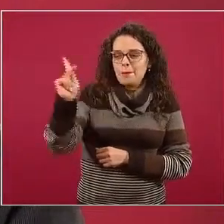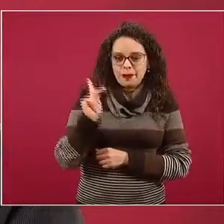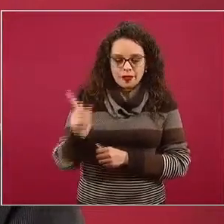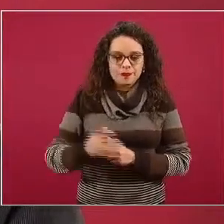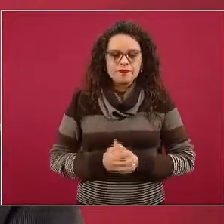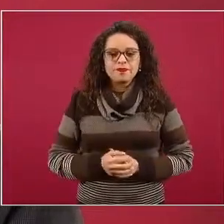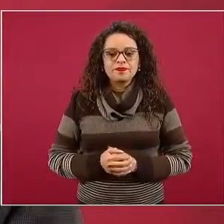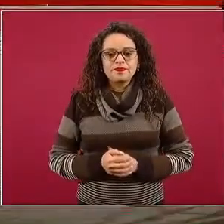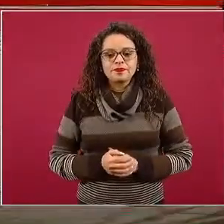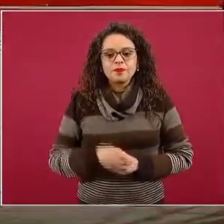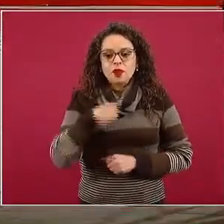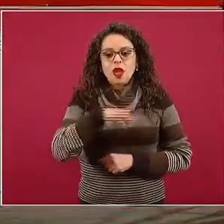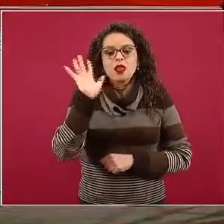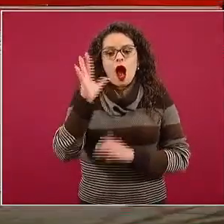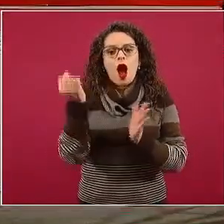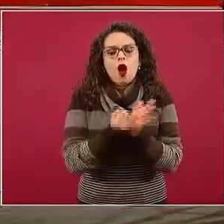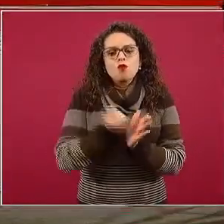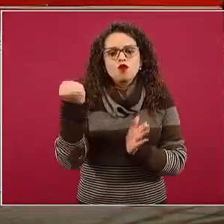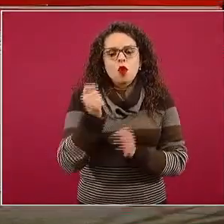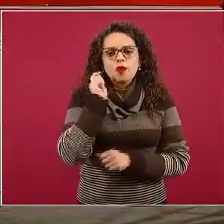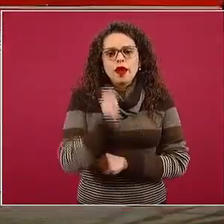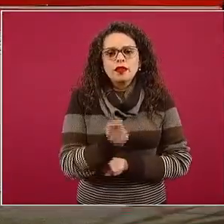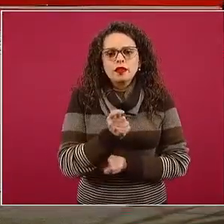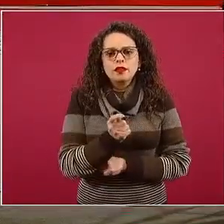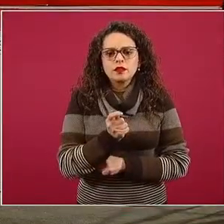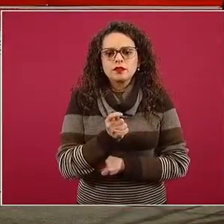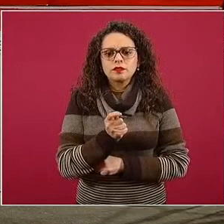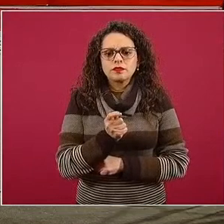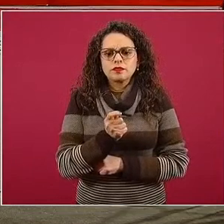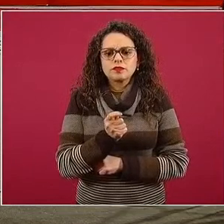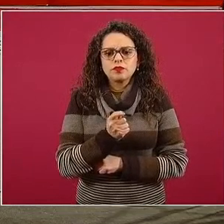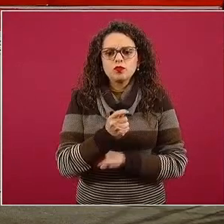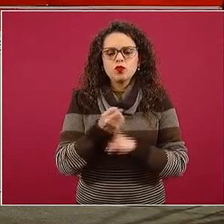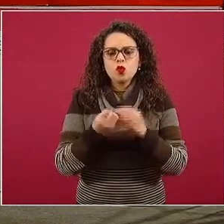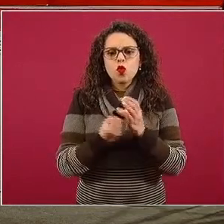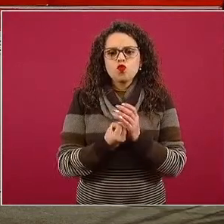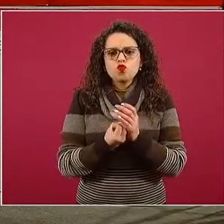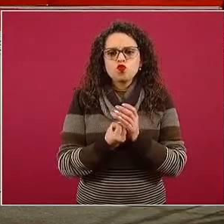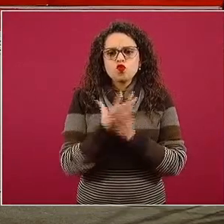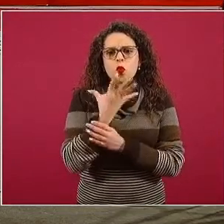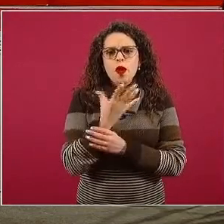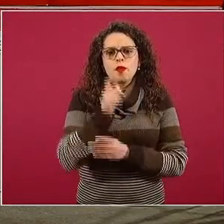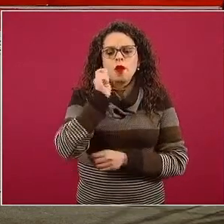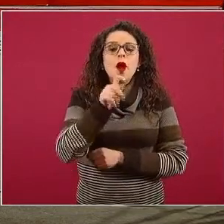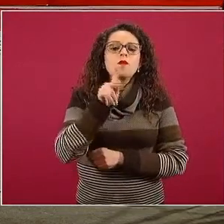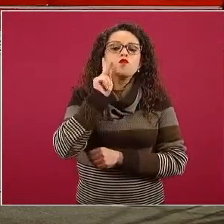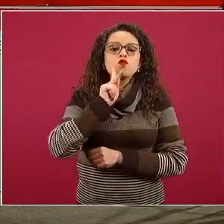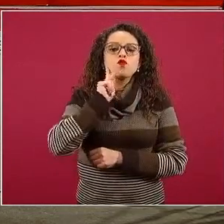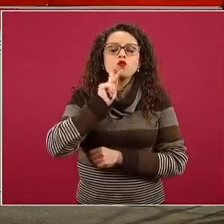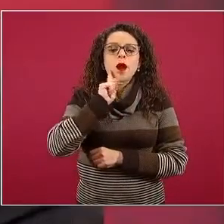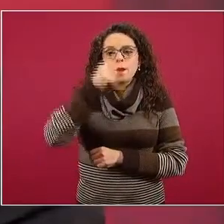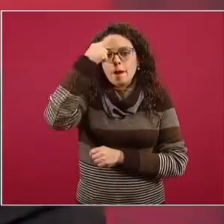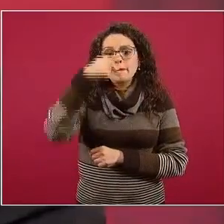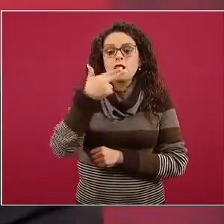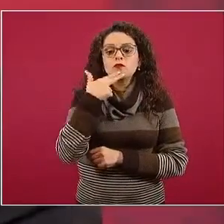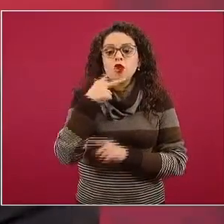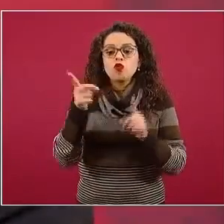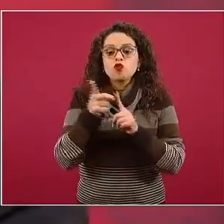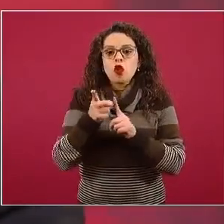sentido, aprobó una nueva estuche de diagnóstico que son pruebas para uso en casa,